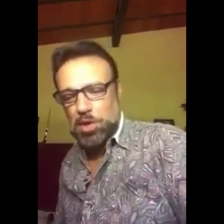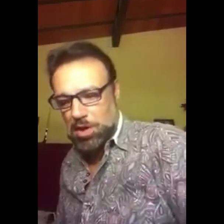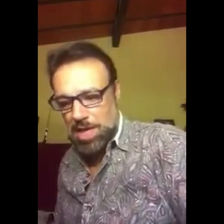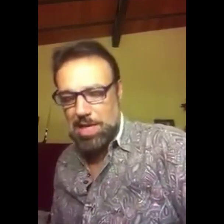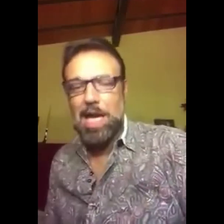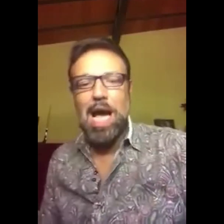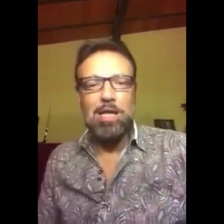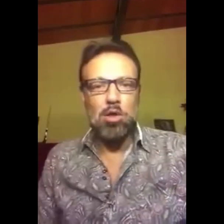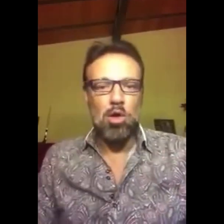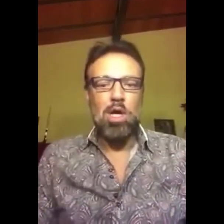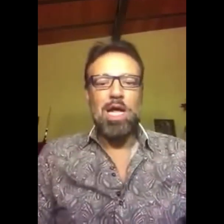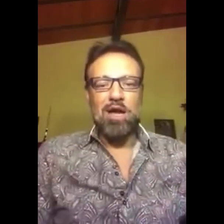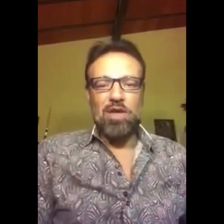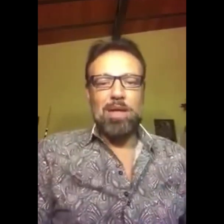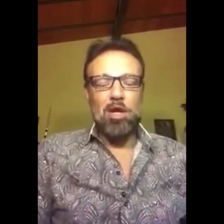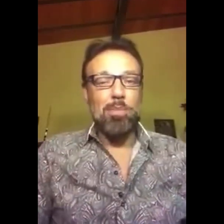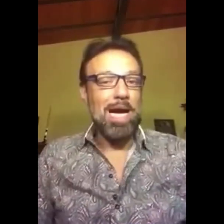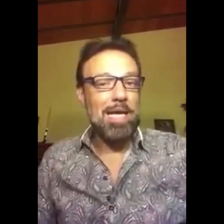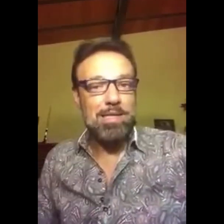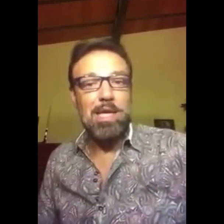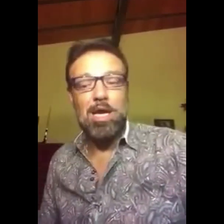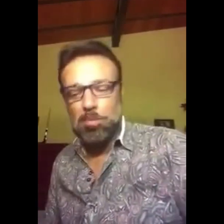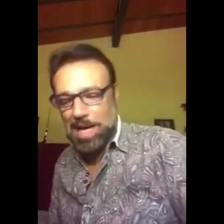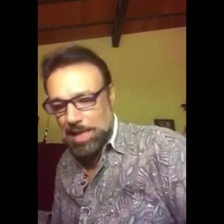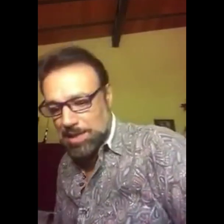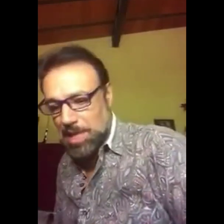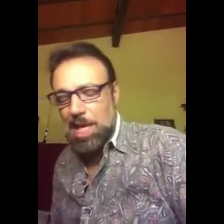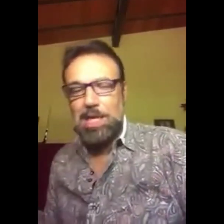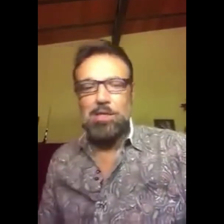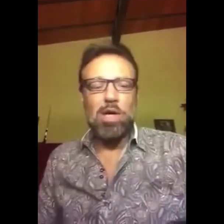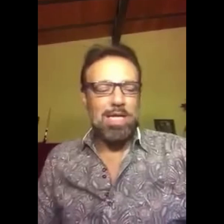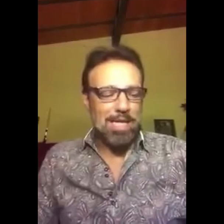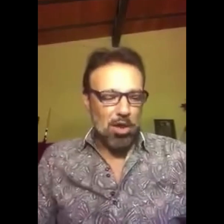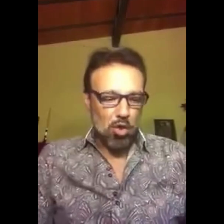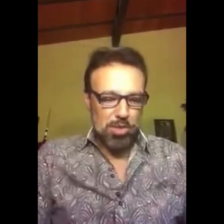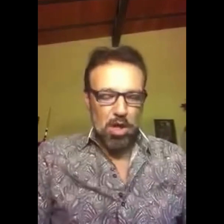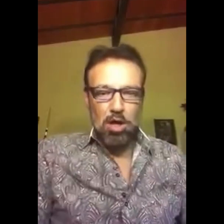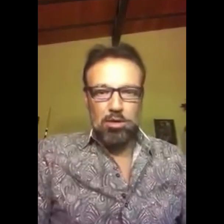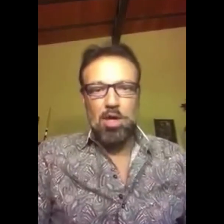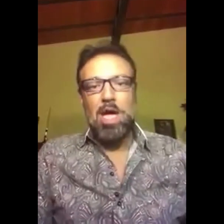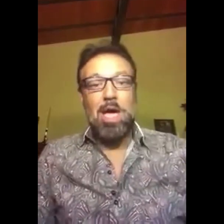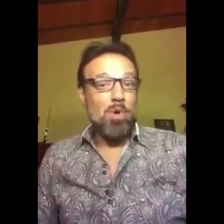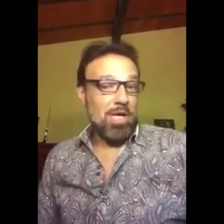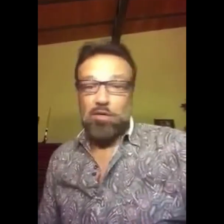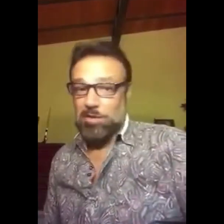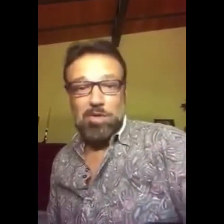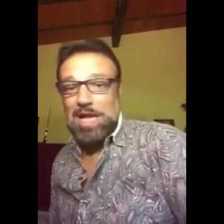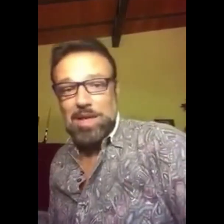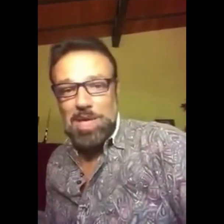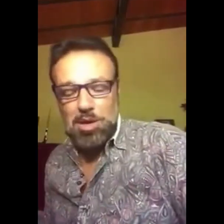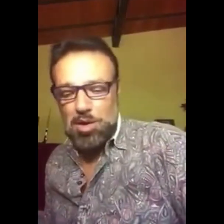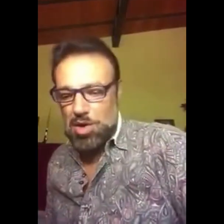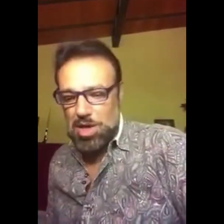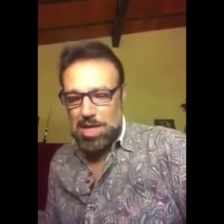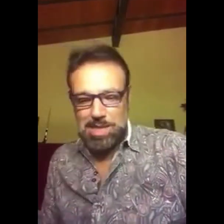mi persona, negando la firma de los pagarés, que es los pagarés, y diciendo que hay tanta corrupción porque los firmó